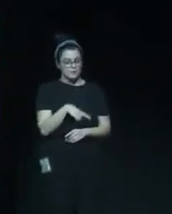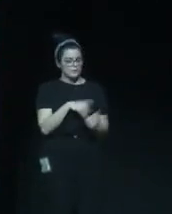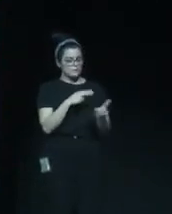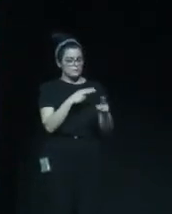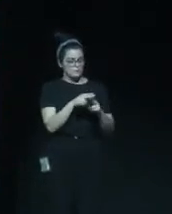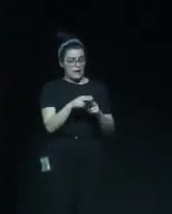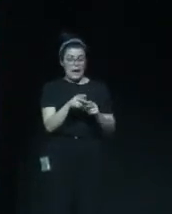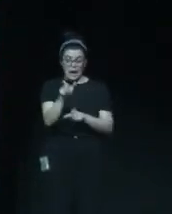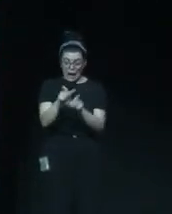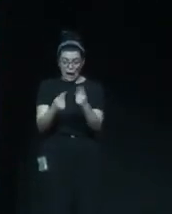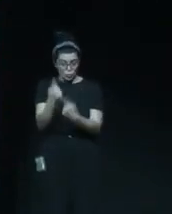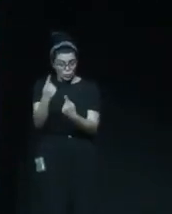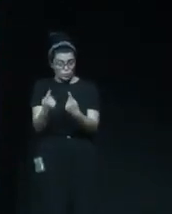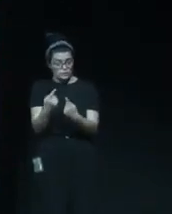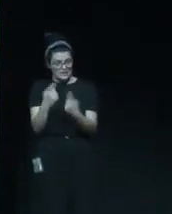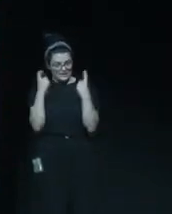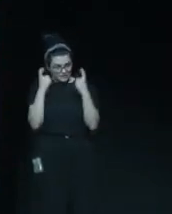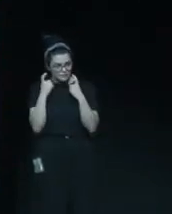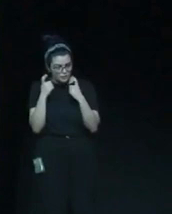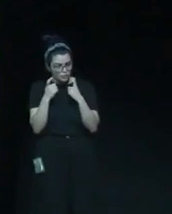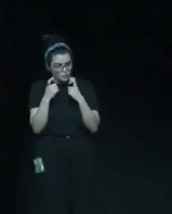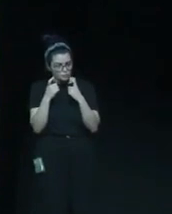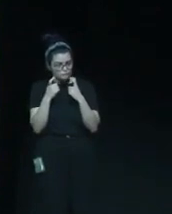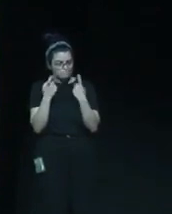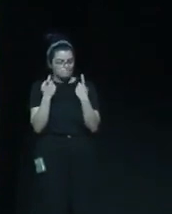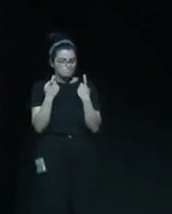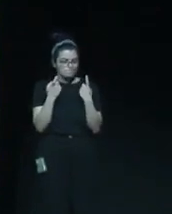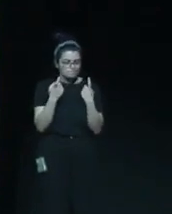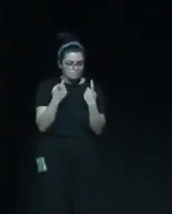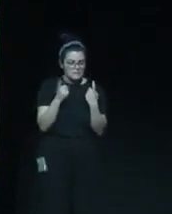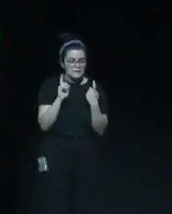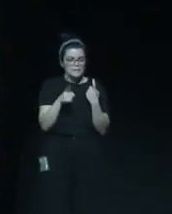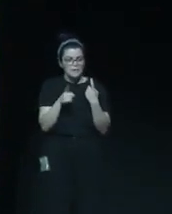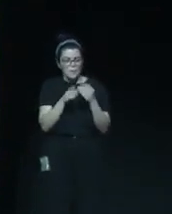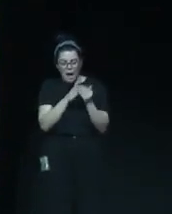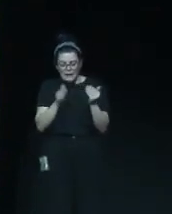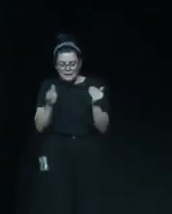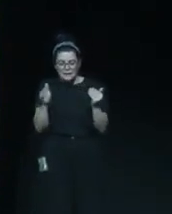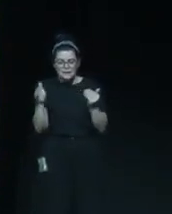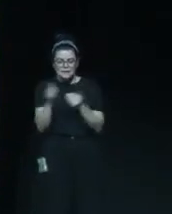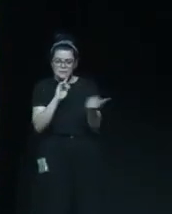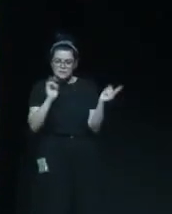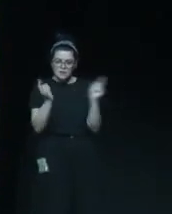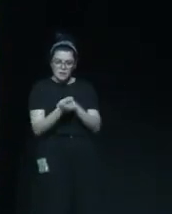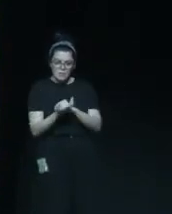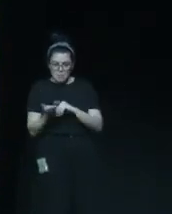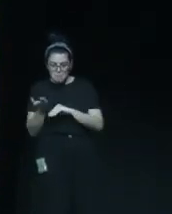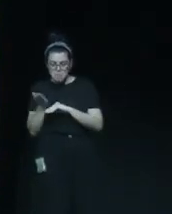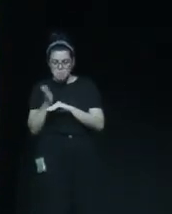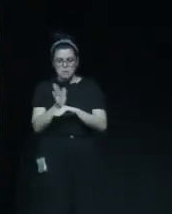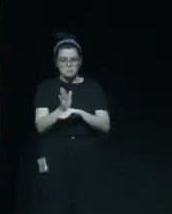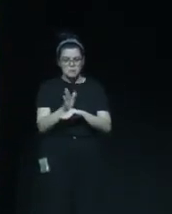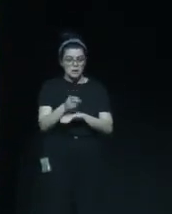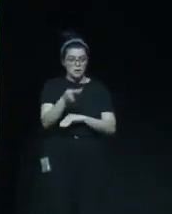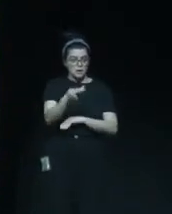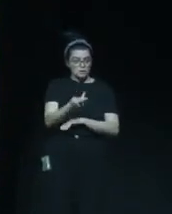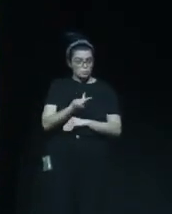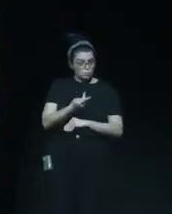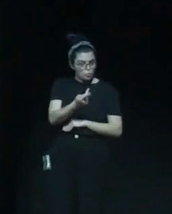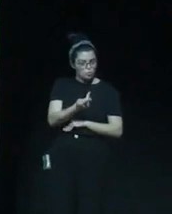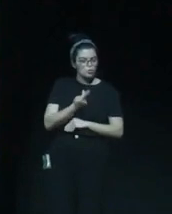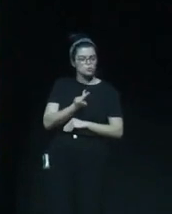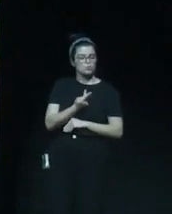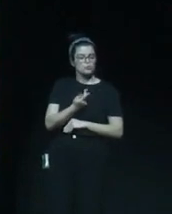cosas se consoliden. Pero hay otra gente que plantea alternativas de cambio. Y tú y yo tenemos